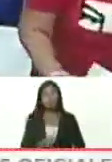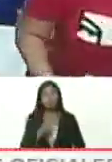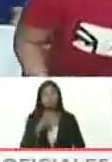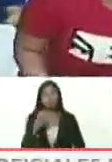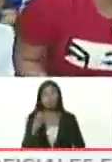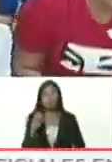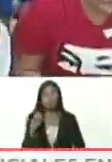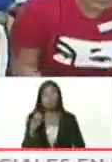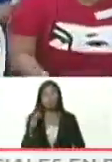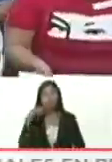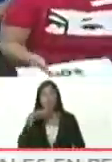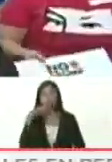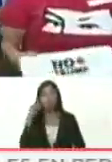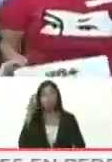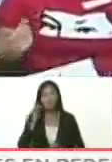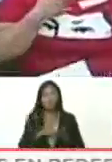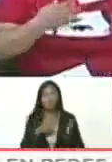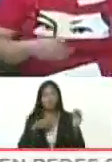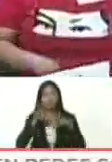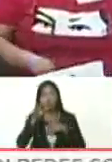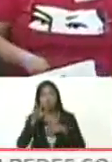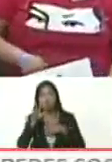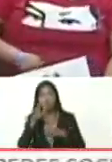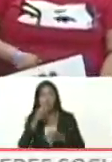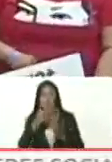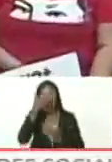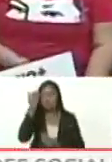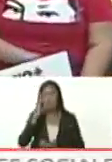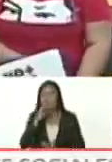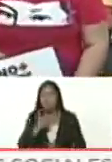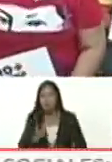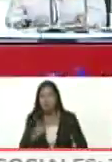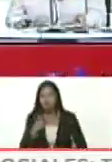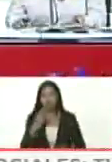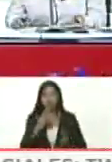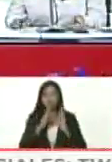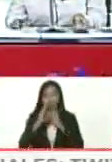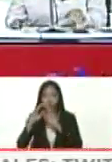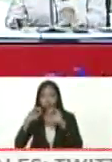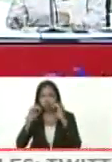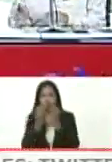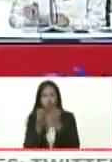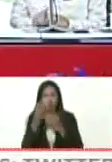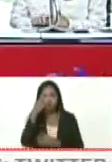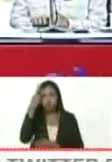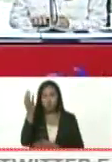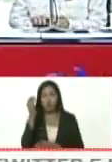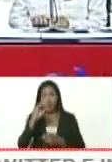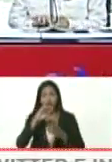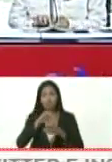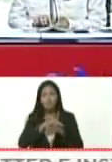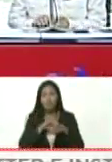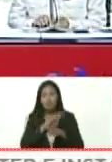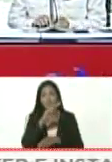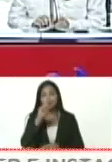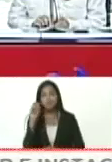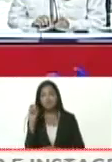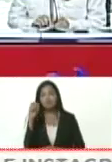De octubre de 2012, inolvidable. No lo olvido, a mí me tocó organizar ese consejo de ministros. Era 20 de